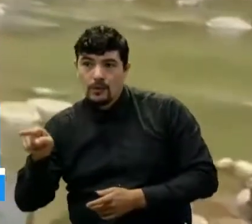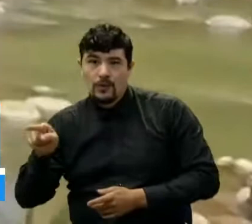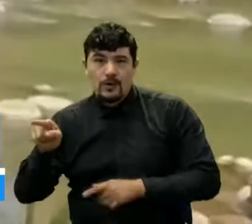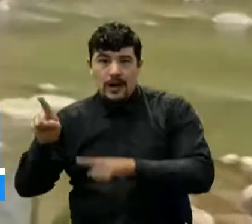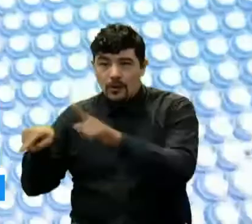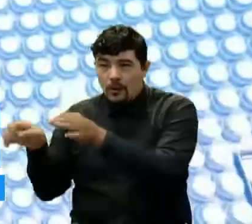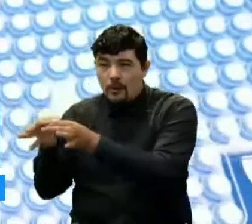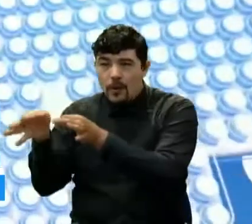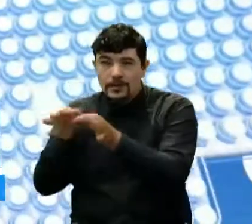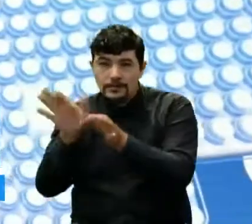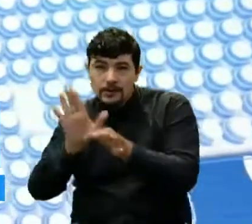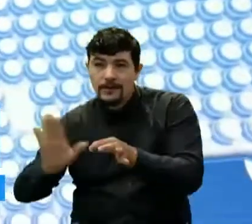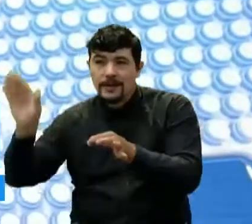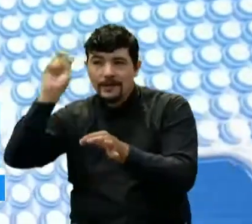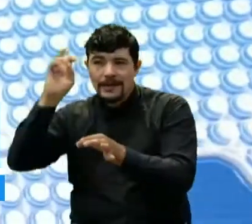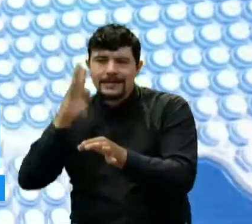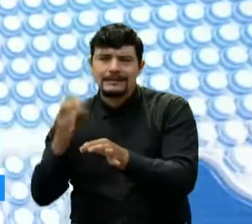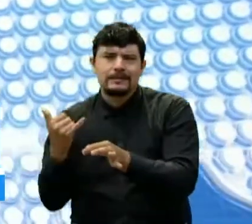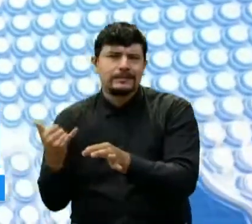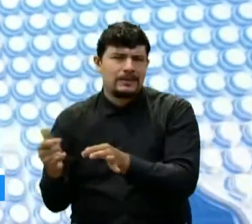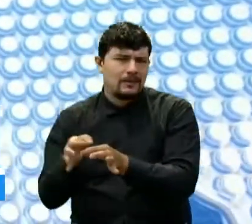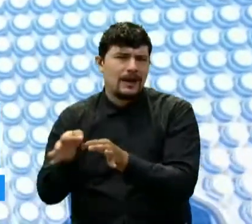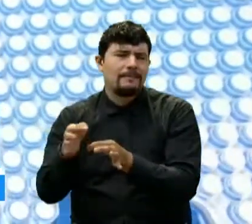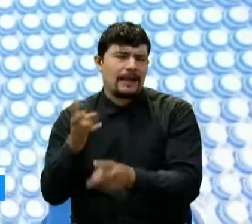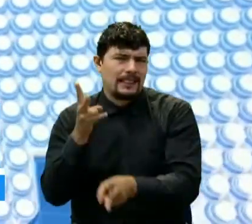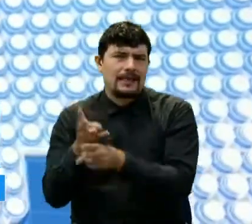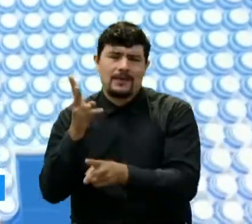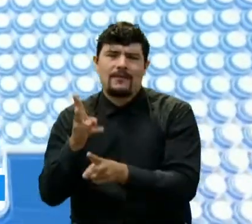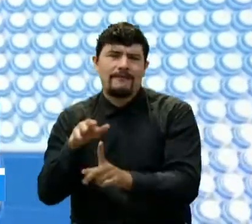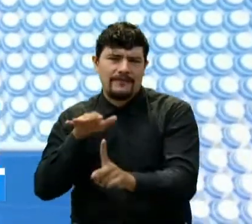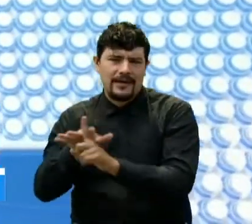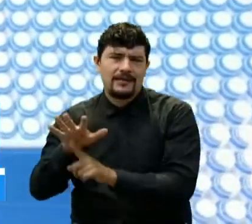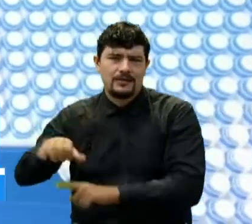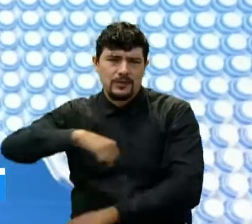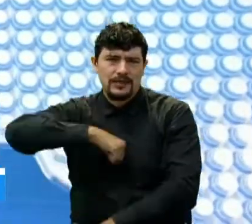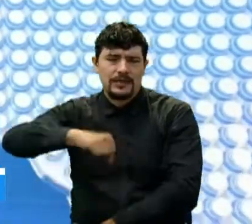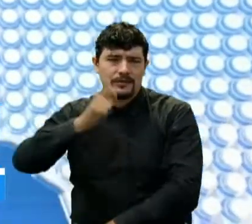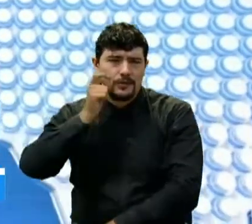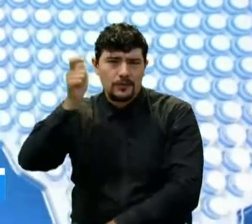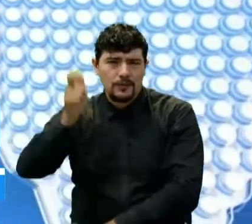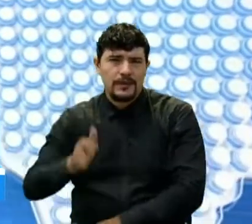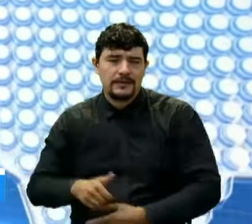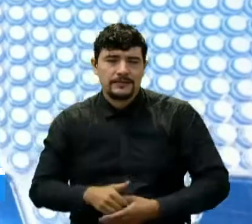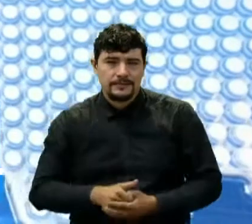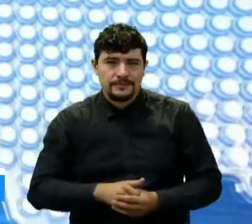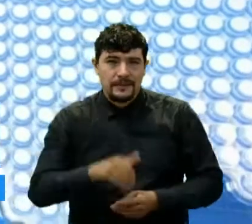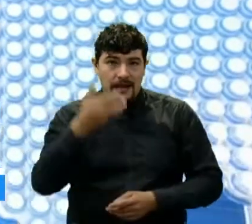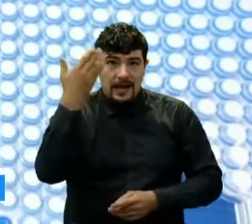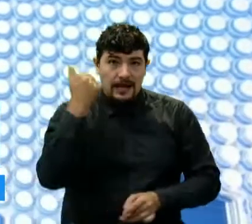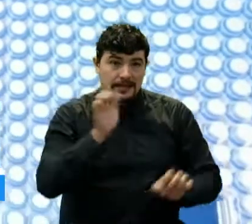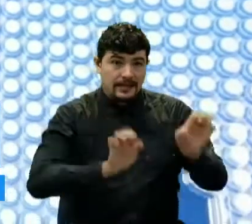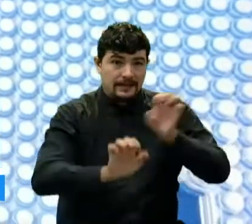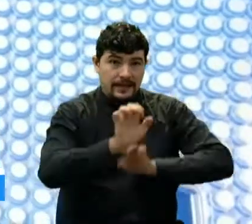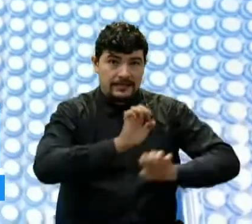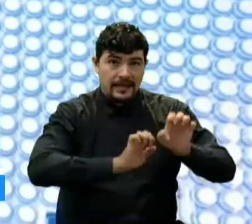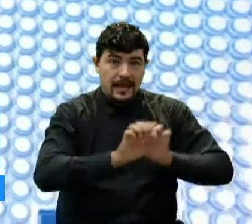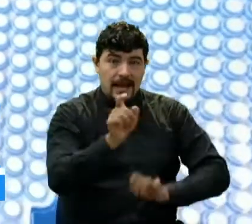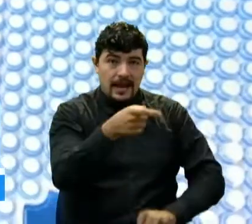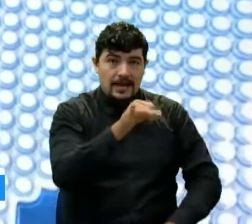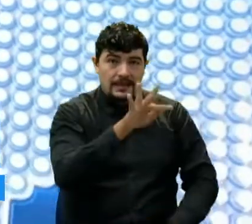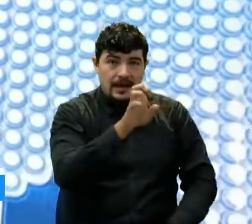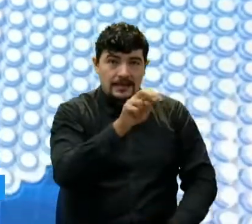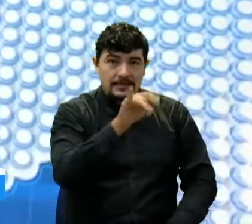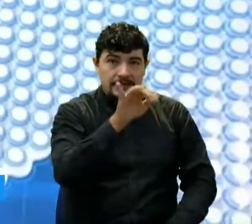derechos humanos. Que desde la pasada incursión llevada a cabo por las autodefensas gaitanistas de Colombia, inicialmente en el área rural de Cúcuta el pasado